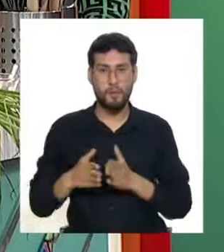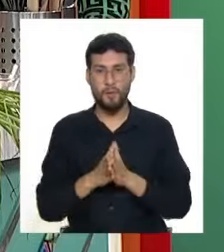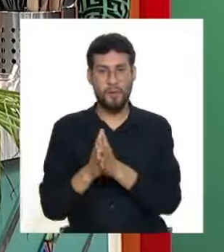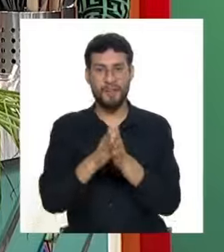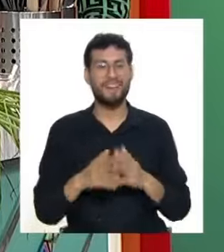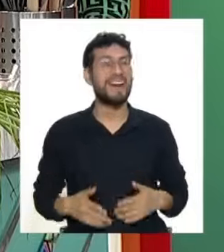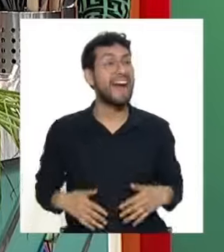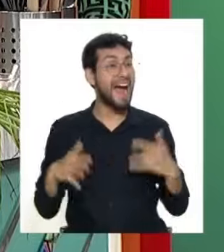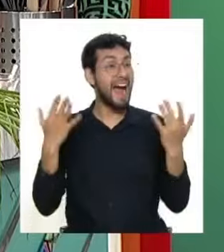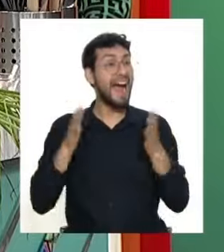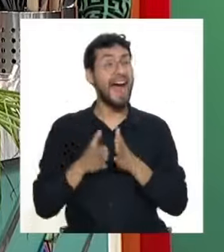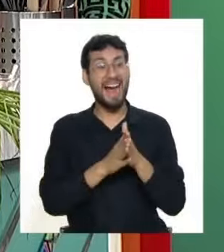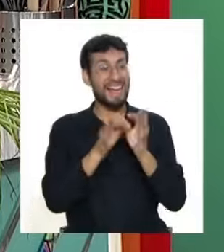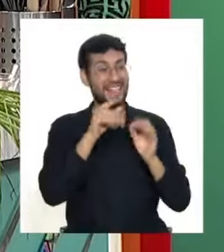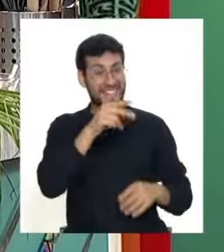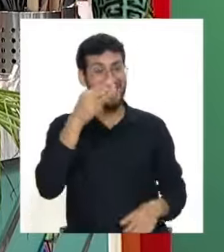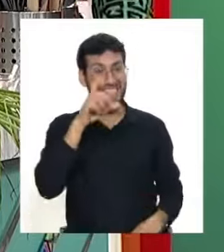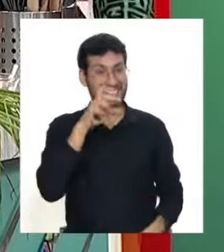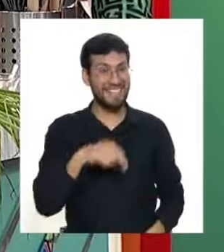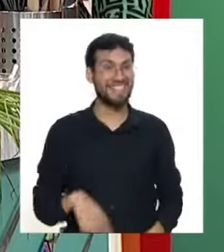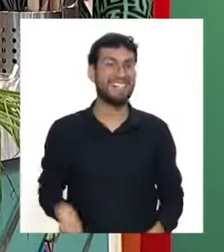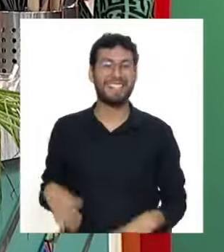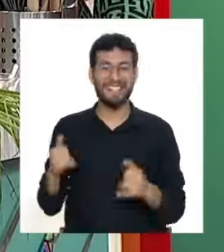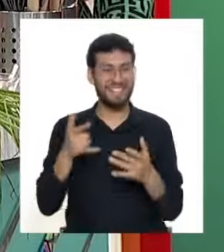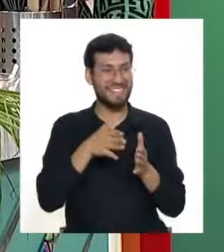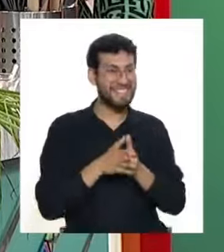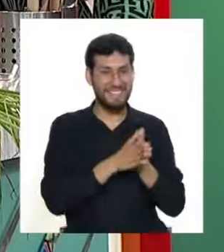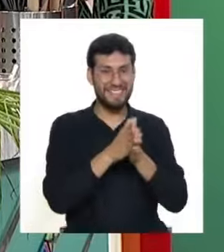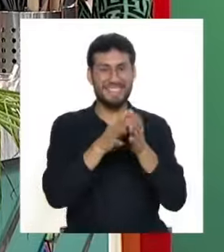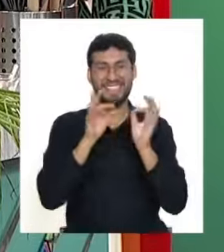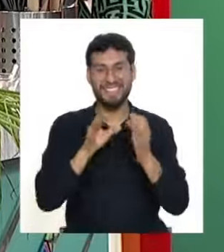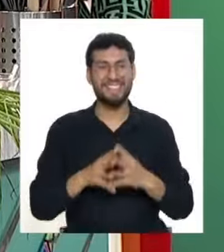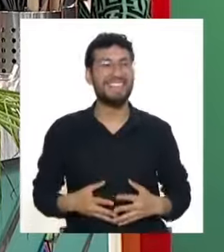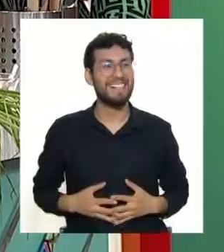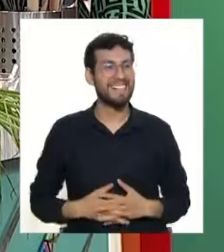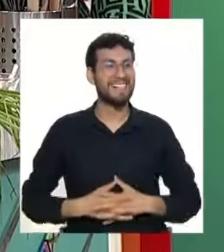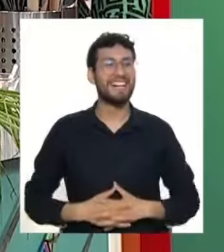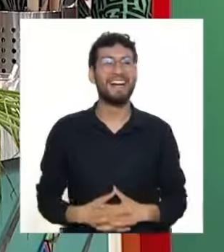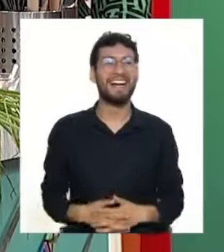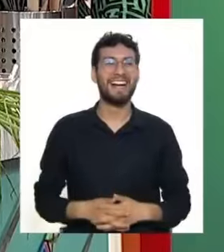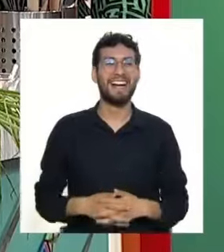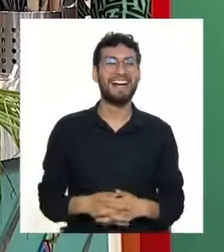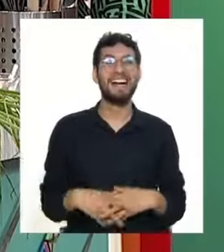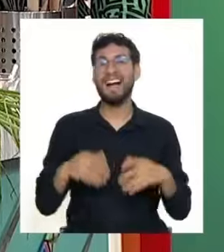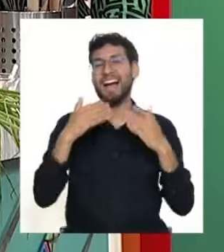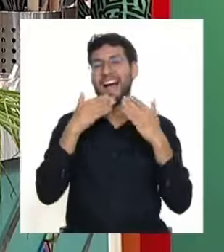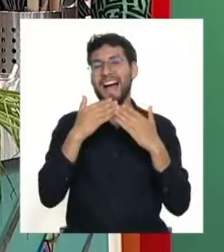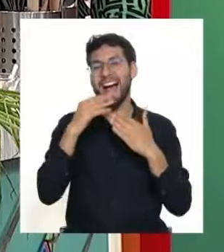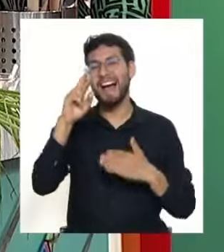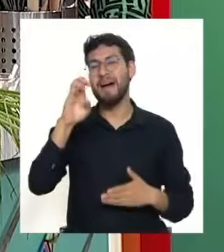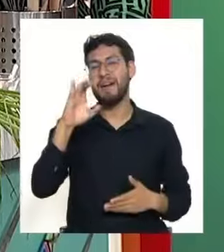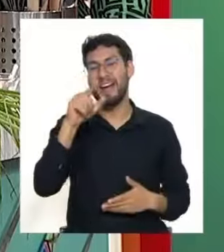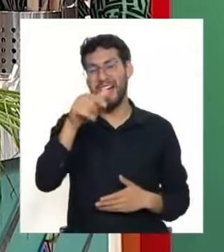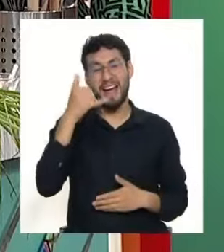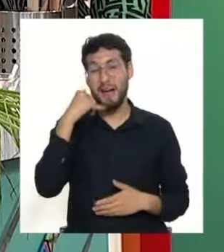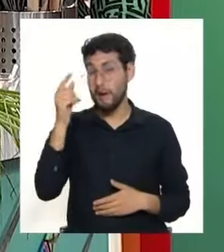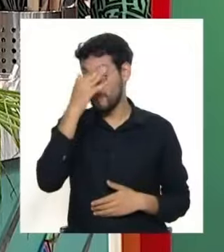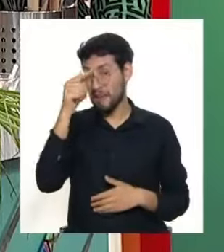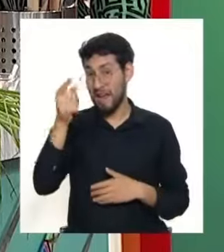Soy de Pucallpa. ¡Oh, como nuestra productora! De la provincia, Coronel Portillo. Gracias, Rebeca, por tu llamada. No te